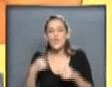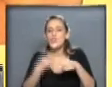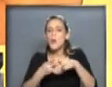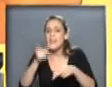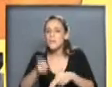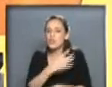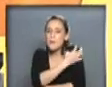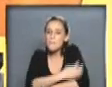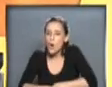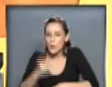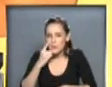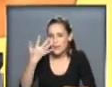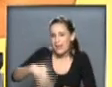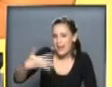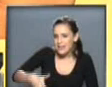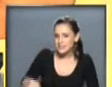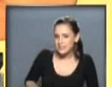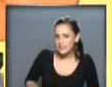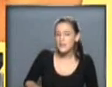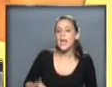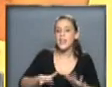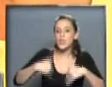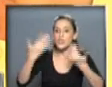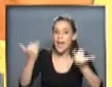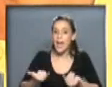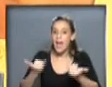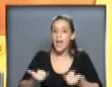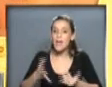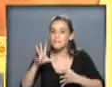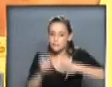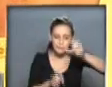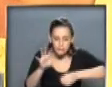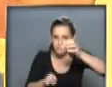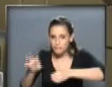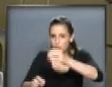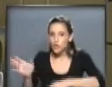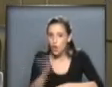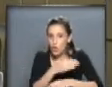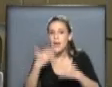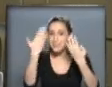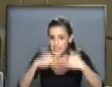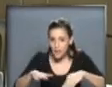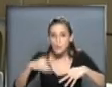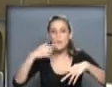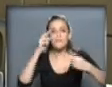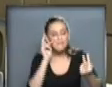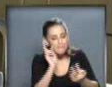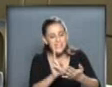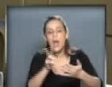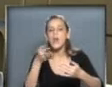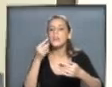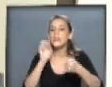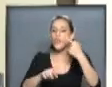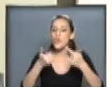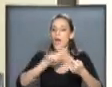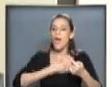siquiera saben que lo están, es por eso que se encomendó el secuestro de la documental para luego ser peritada y bueno, va a ser llevada por la AFIP.